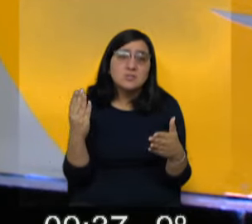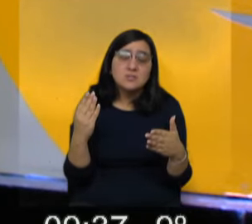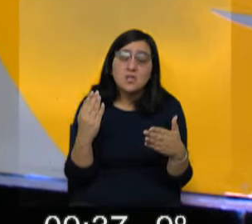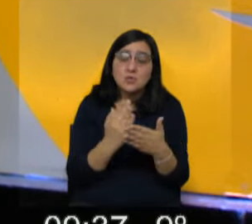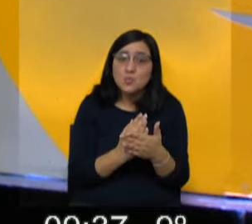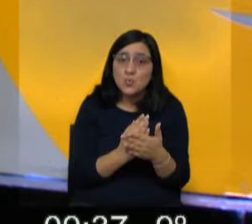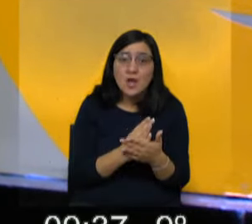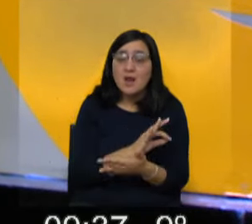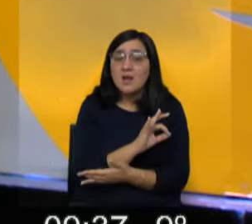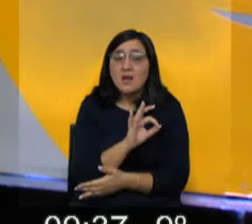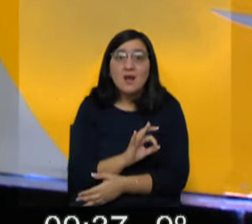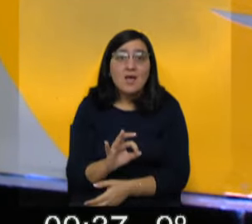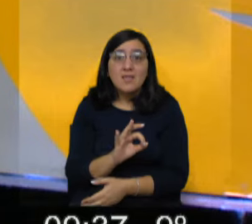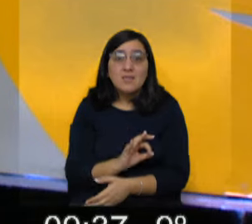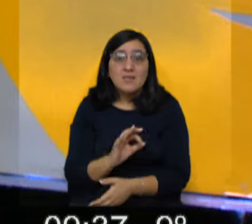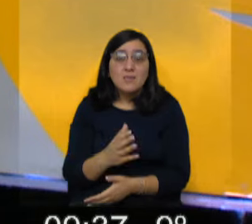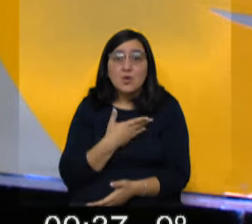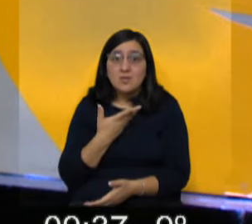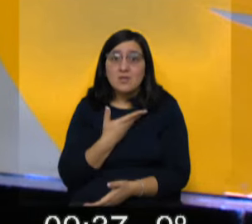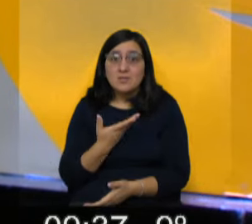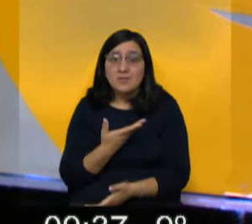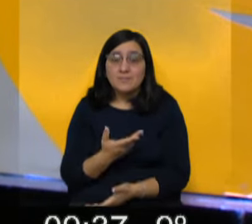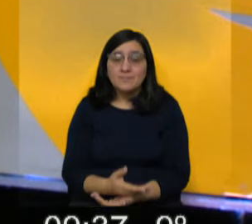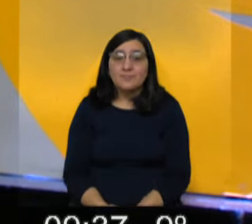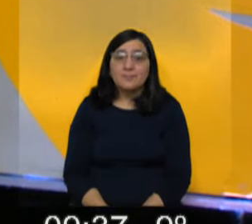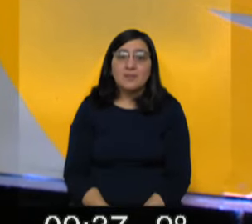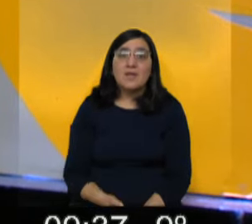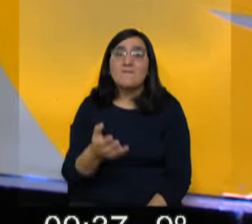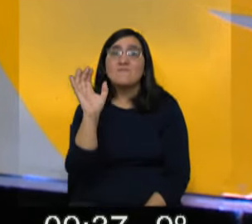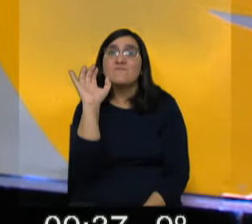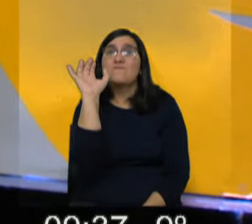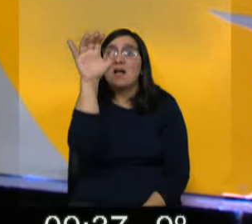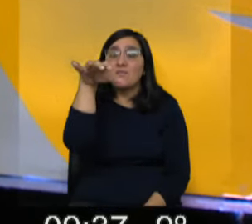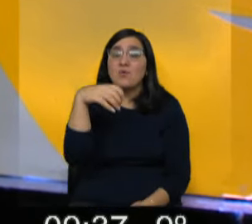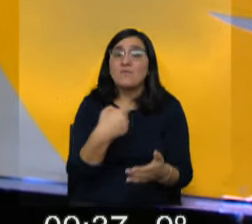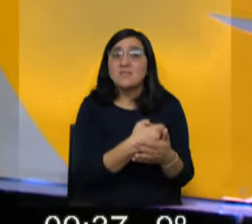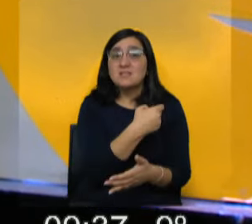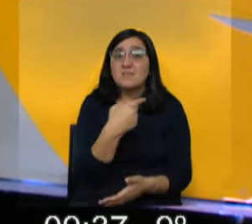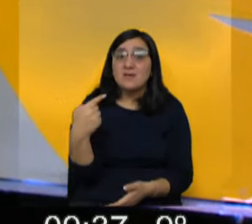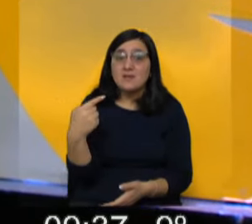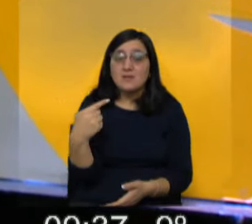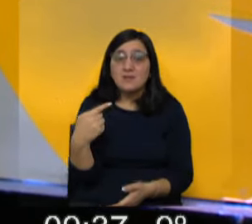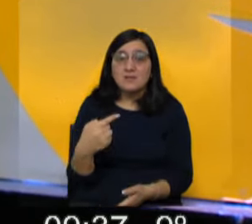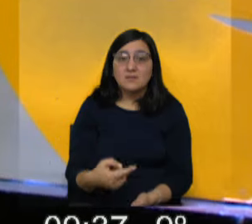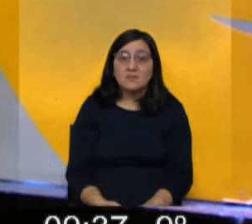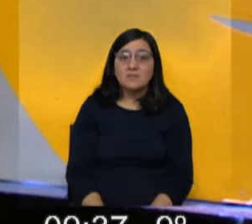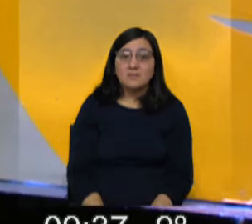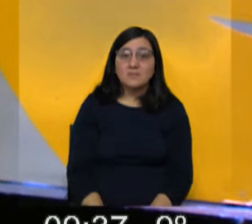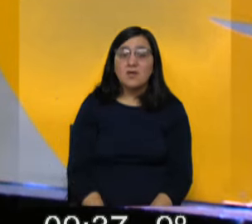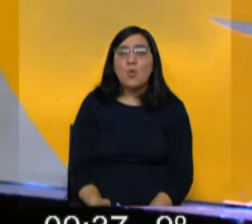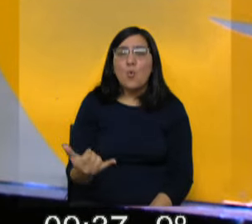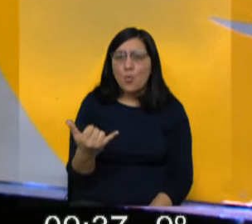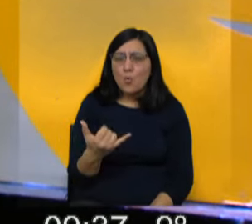el cielo por determinadas cosas. En básquetbol pasó en el fin de semana, no solo